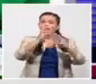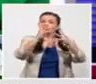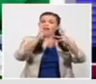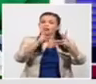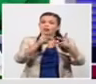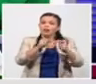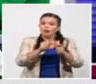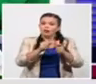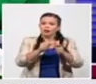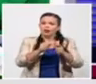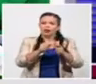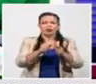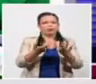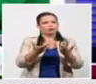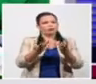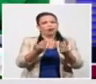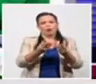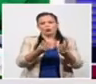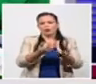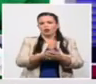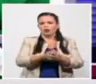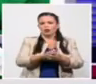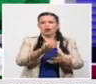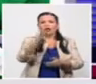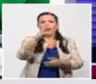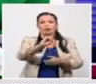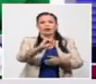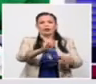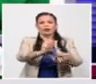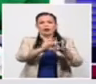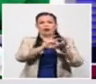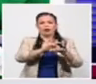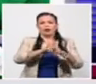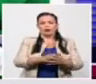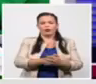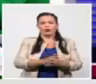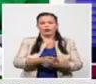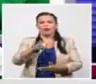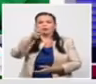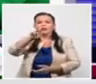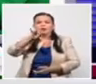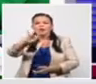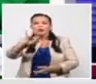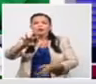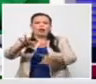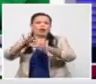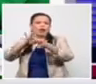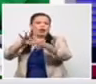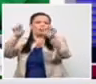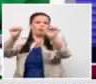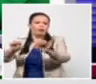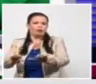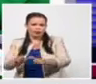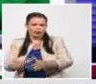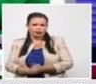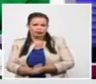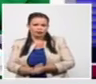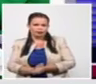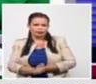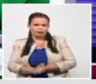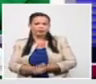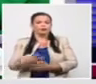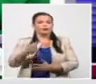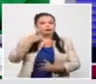de ellos 30 críticos y 27 graves. El gráfico final donde resume el comportamiento